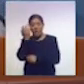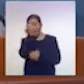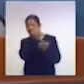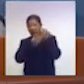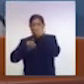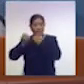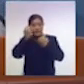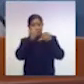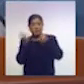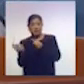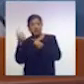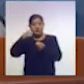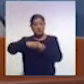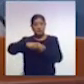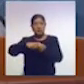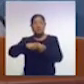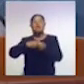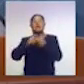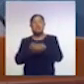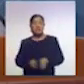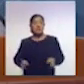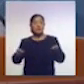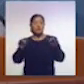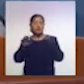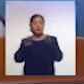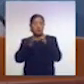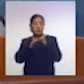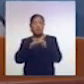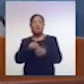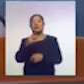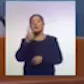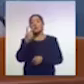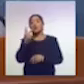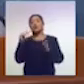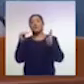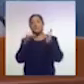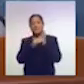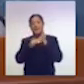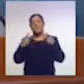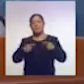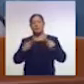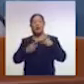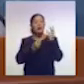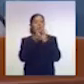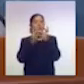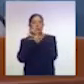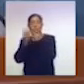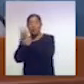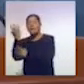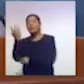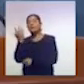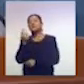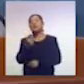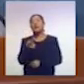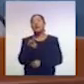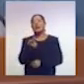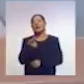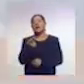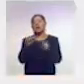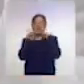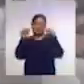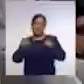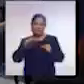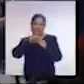se han integrado un número importante de más de 2.000 colegas nuevos al Sistema Nacional de